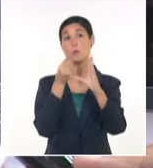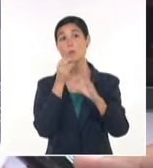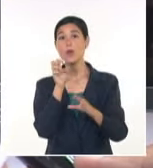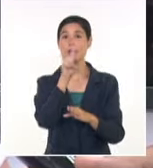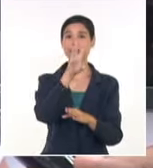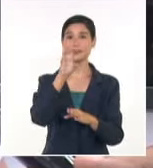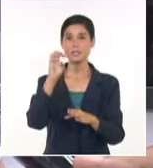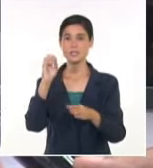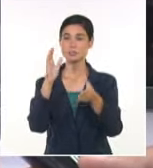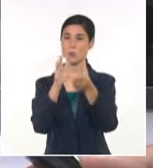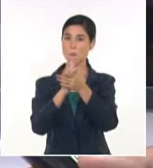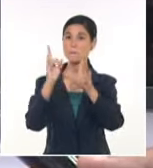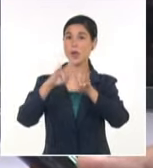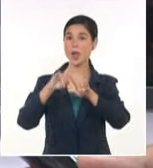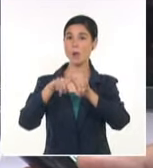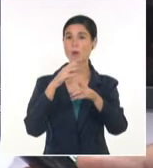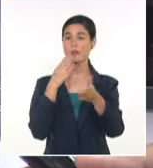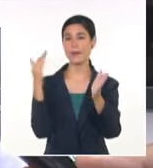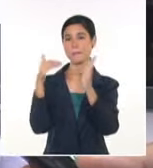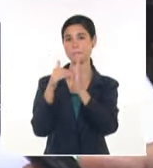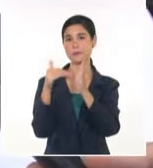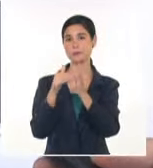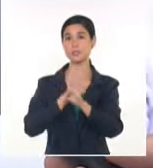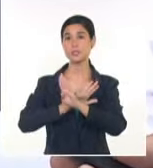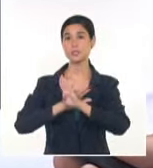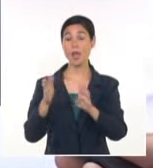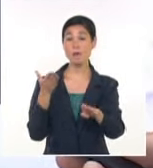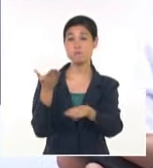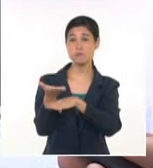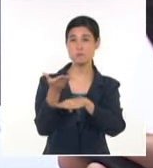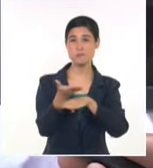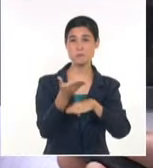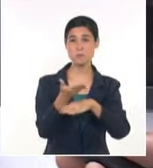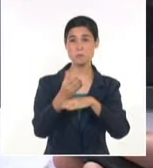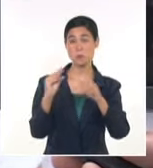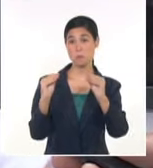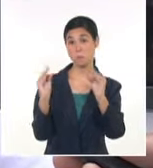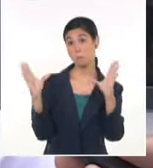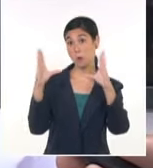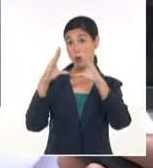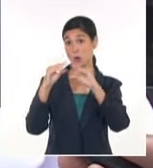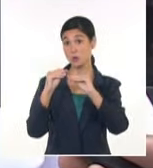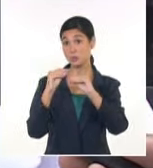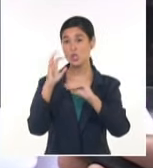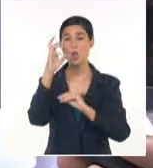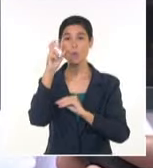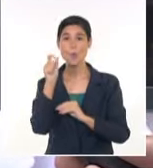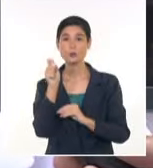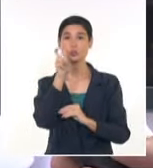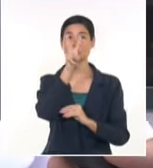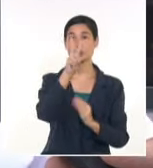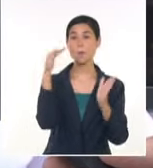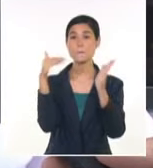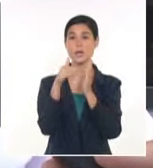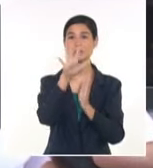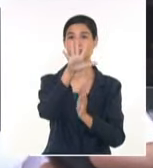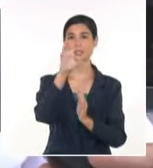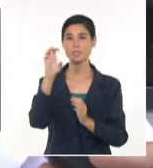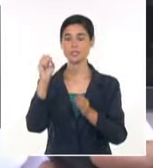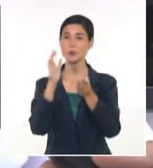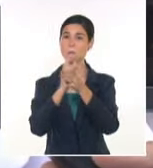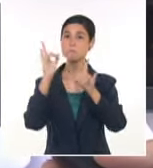horario del mediodía, y ya para la máxima demanda tenemos previsto una disponibilidad de 2.510 megawatts con 3.000 megawatts de máxima